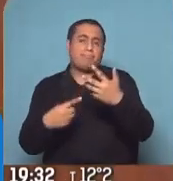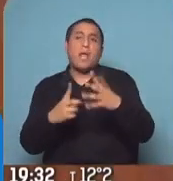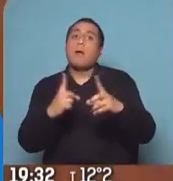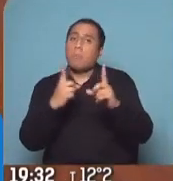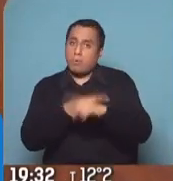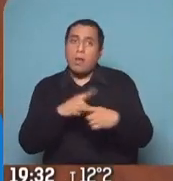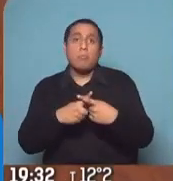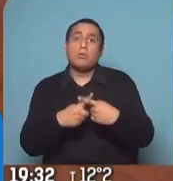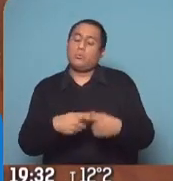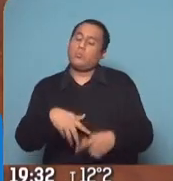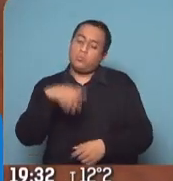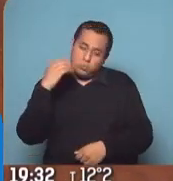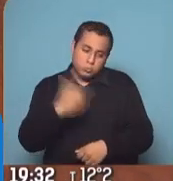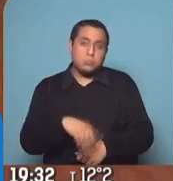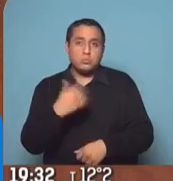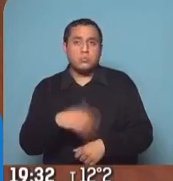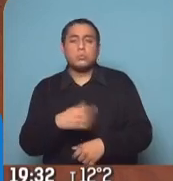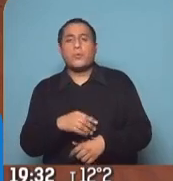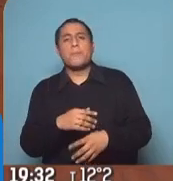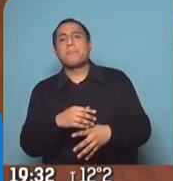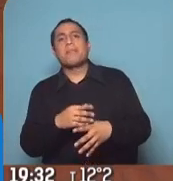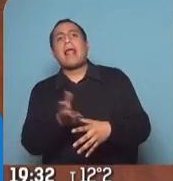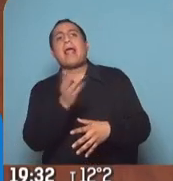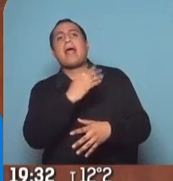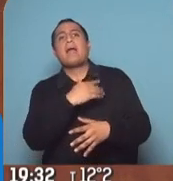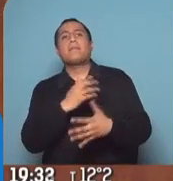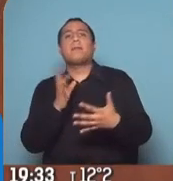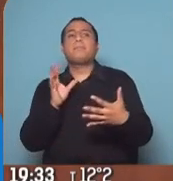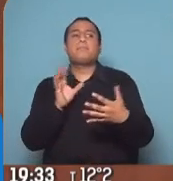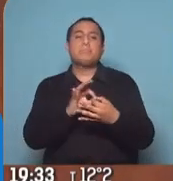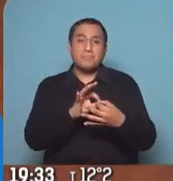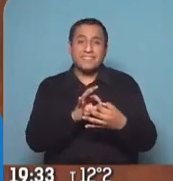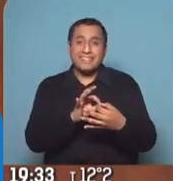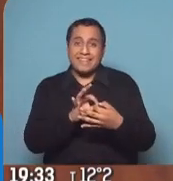serio en la entonces alianza, cuando se hace la alianza.